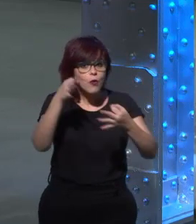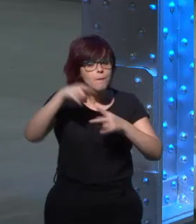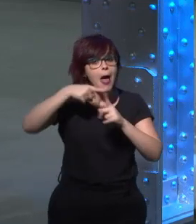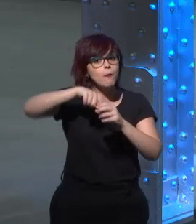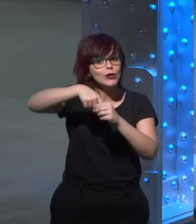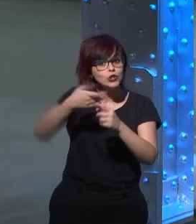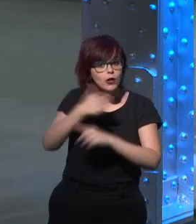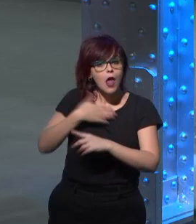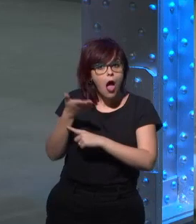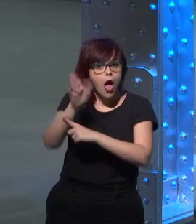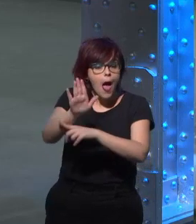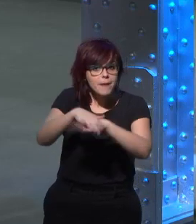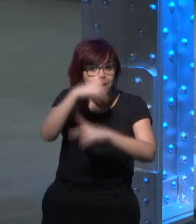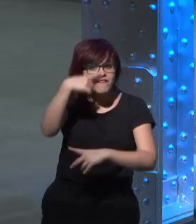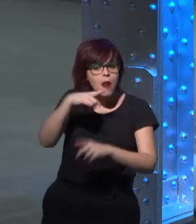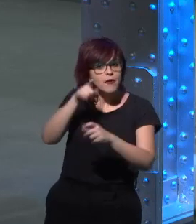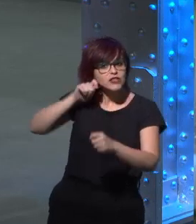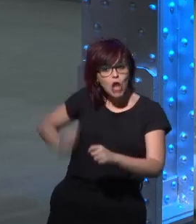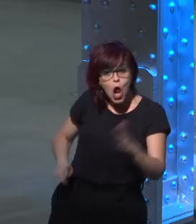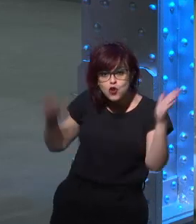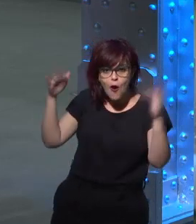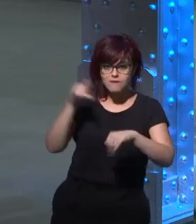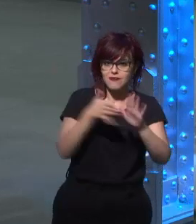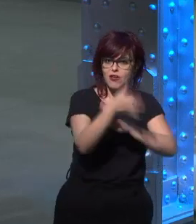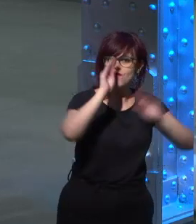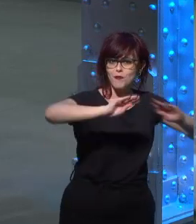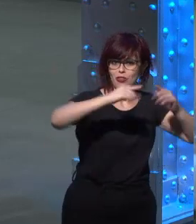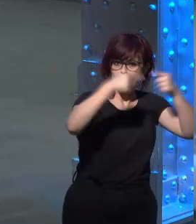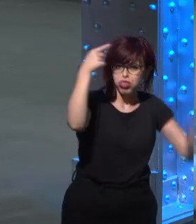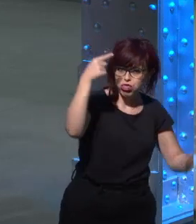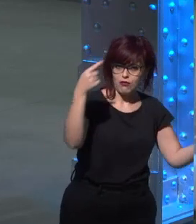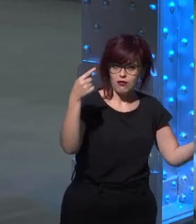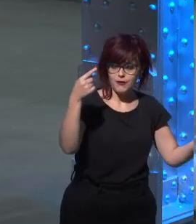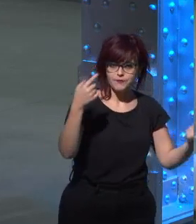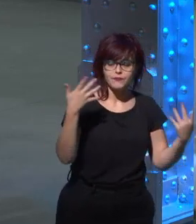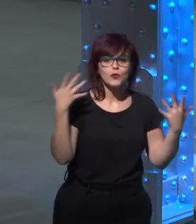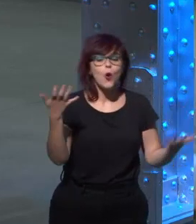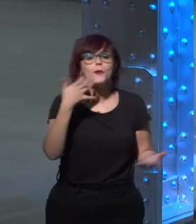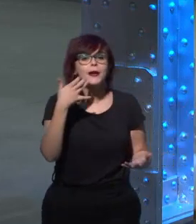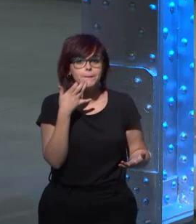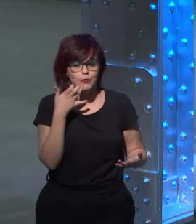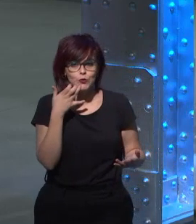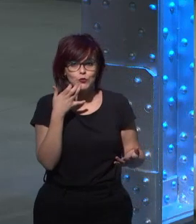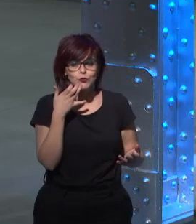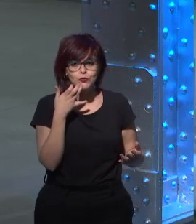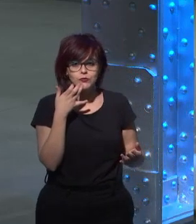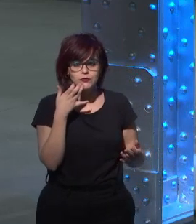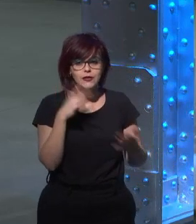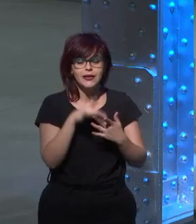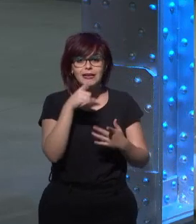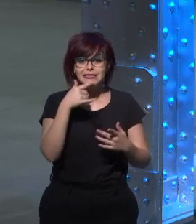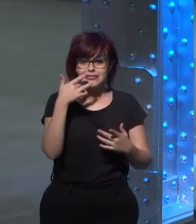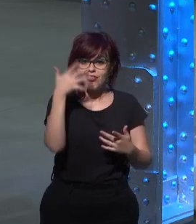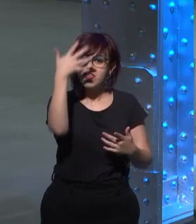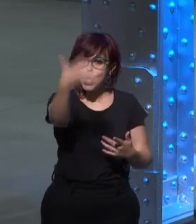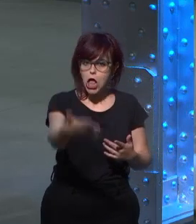que ellos quieren ofertar. Y esto es realmente preocupante, de ahí el desajuste del que antes aludía. Por ejemplo, en 5